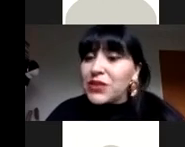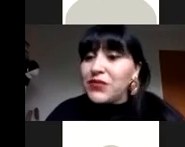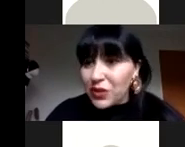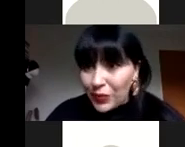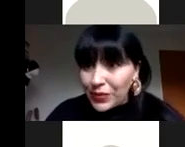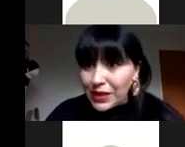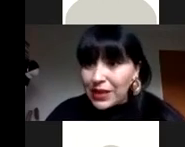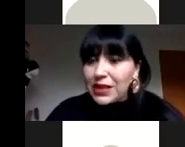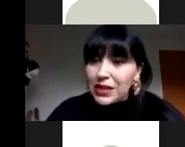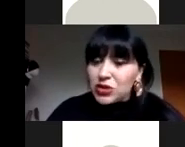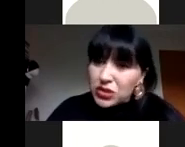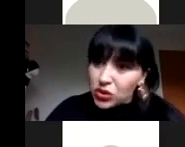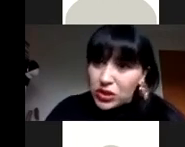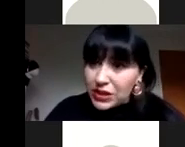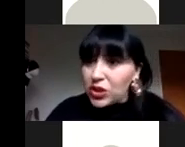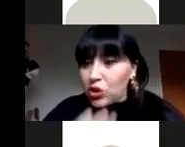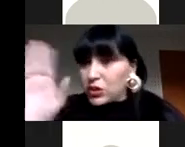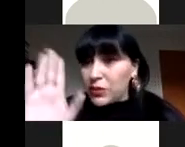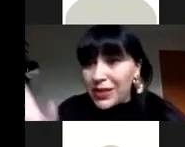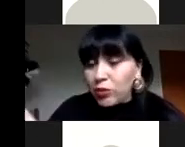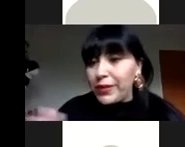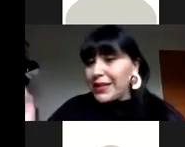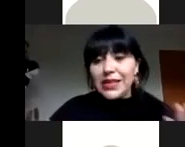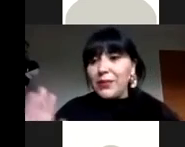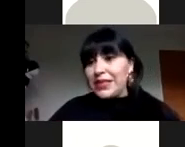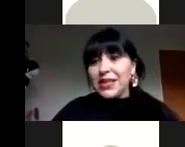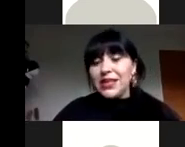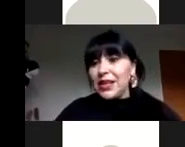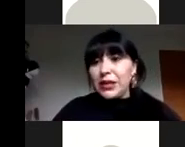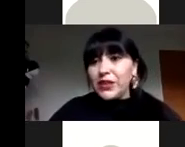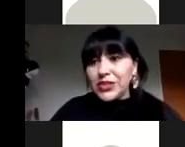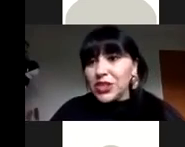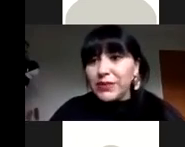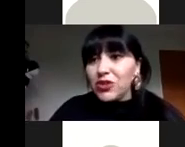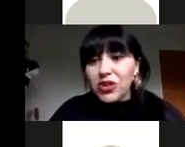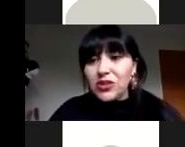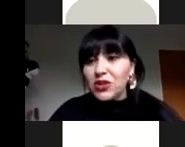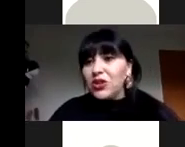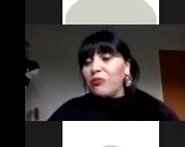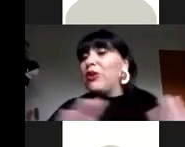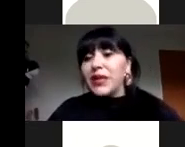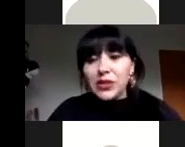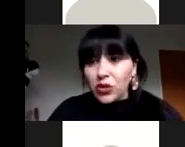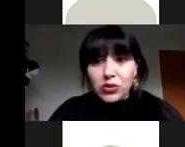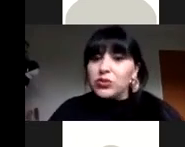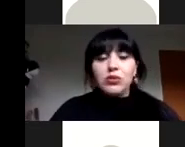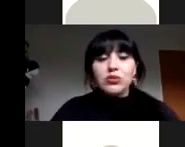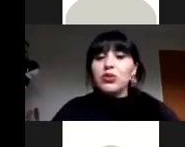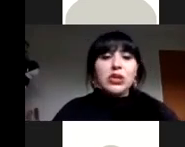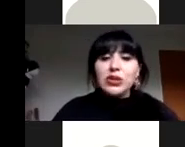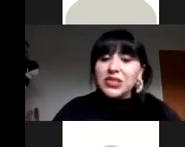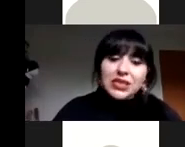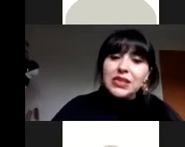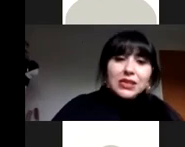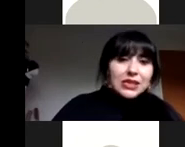son los desafíos. Entonces yo no estoy diciendo que todos se puedan cumplir de aquí a mañana y que la planificación de marco lógico me lo arregle a todos, no, solo